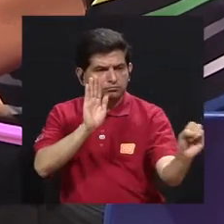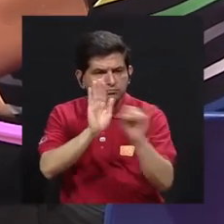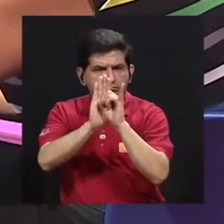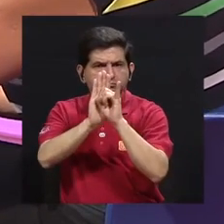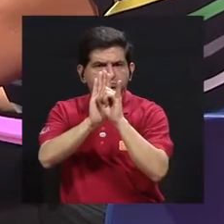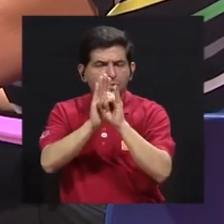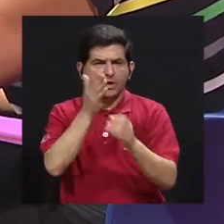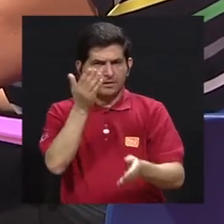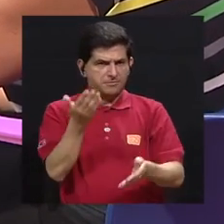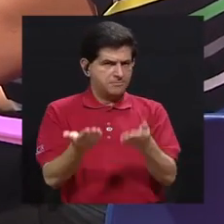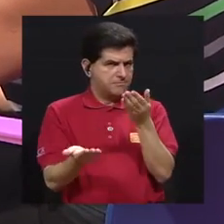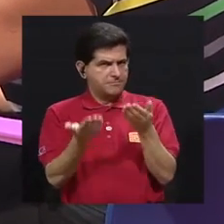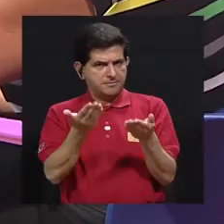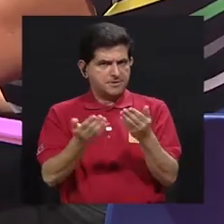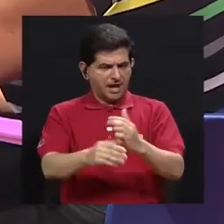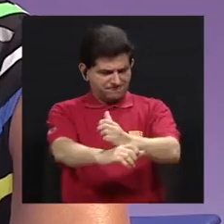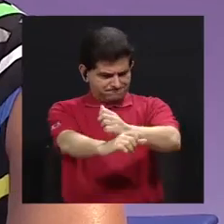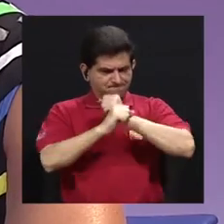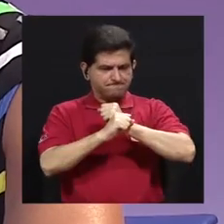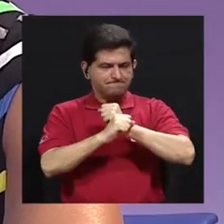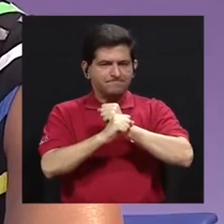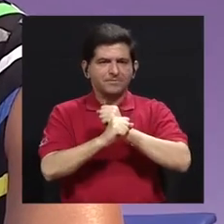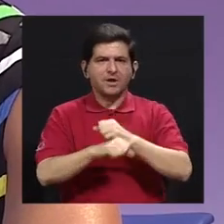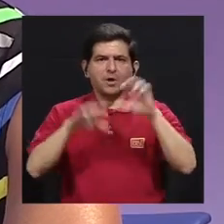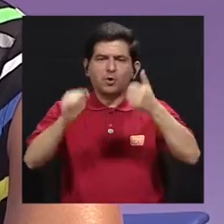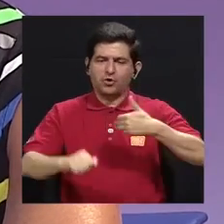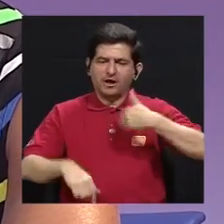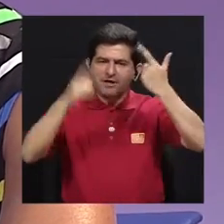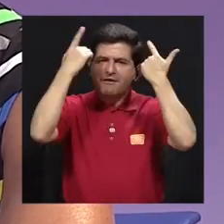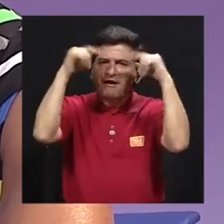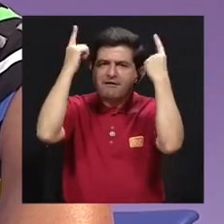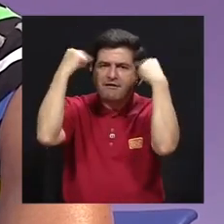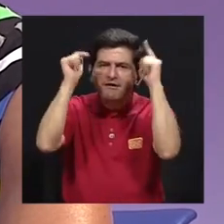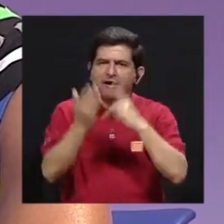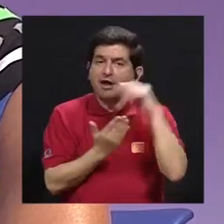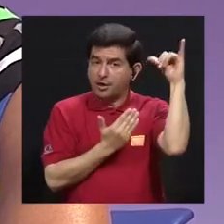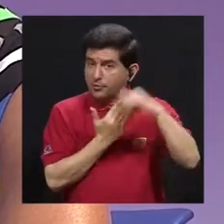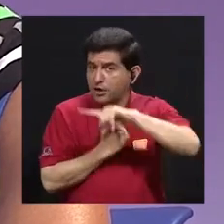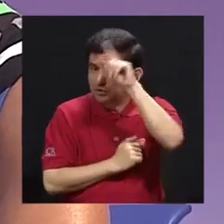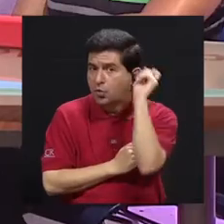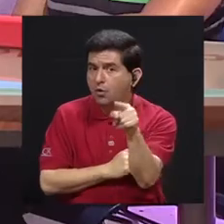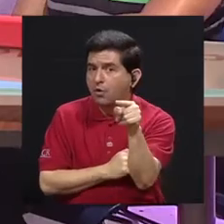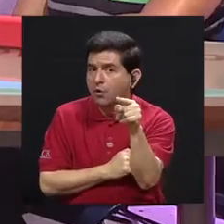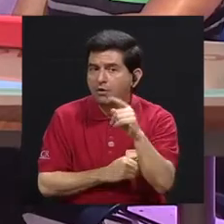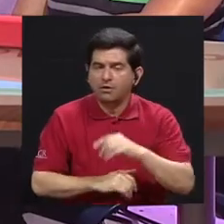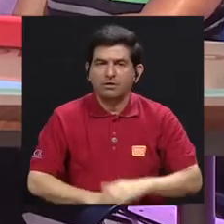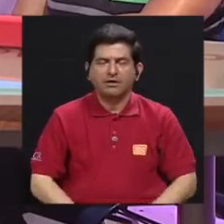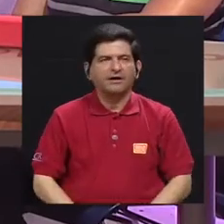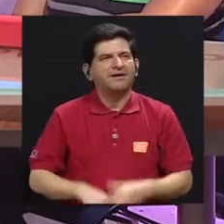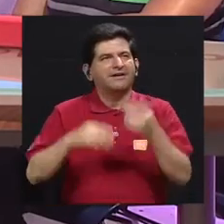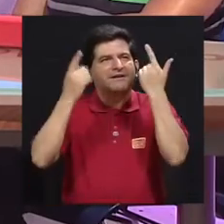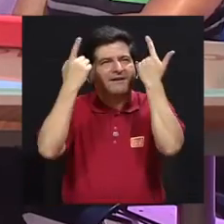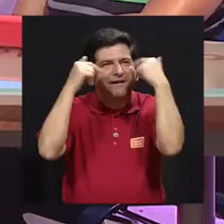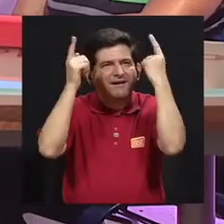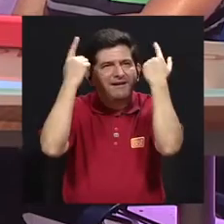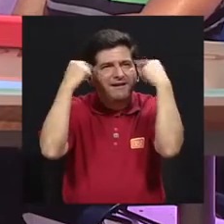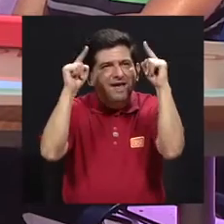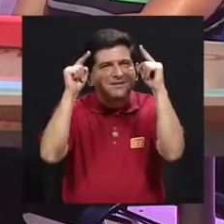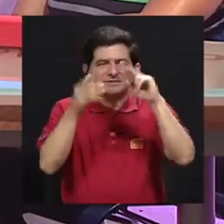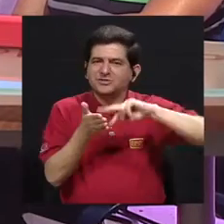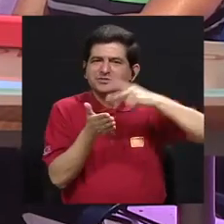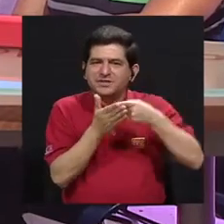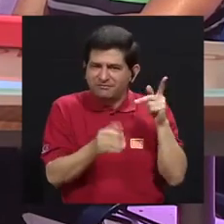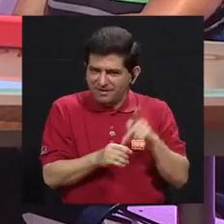identificado como que garantiza mayor éxito de un proyecto en el éxito para nosotros